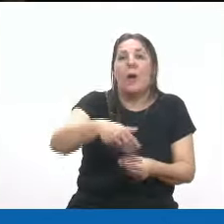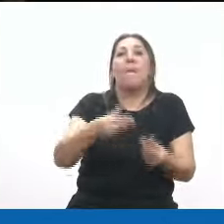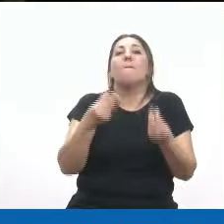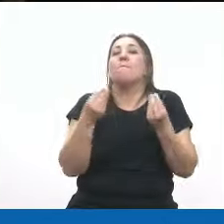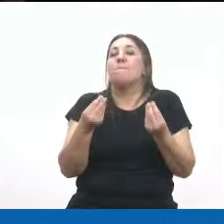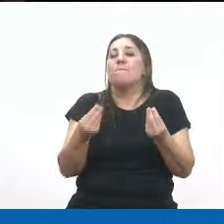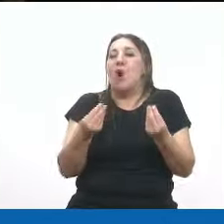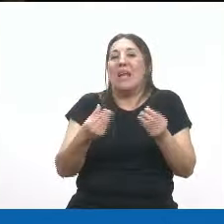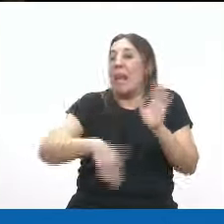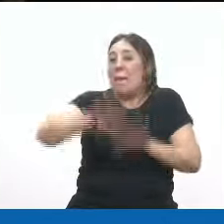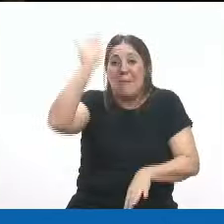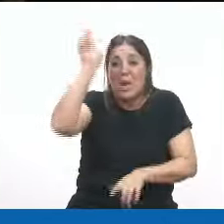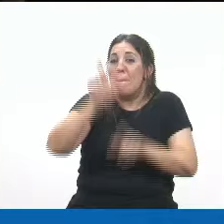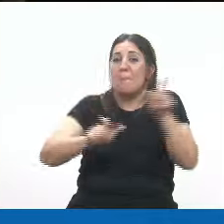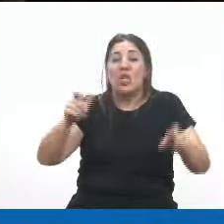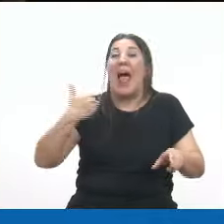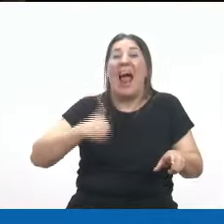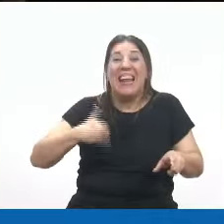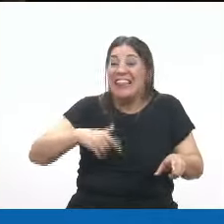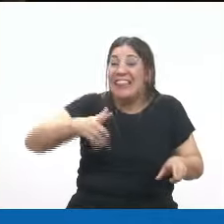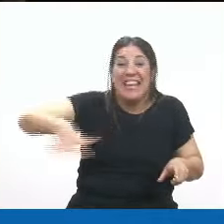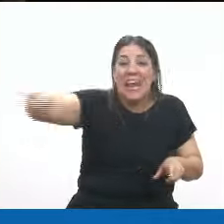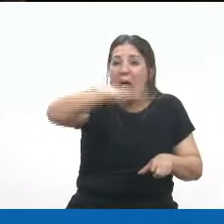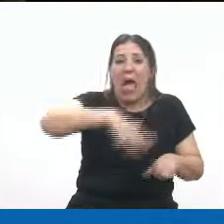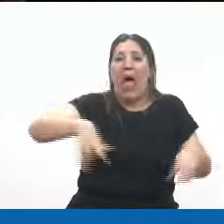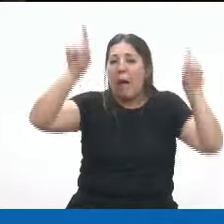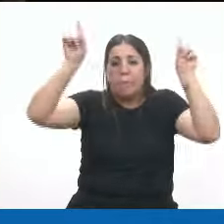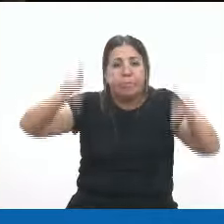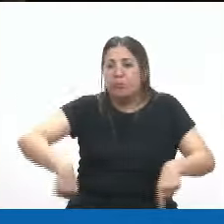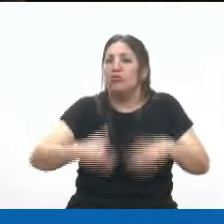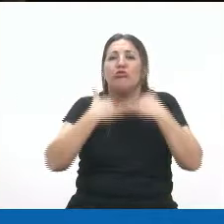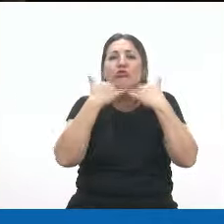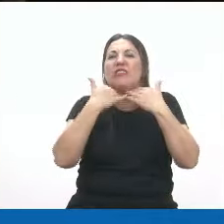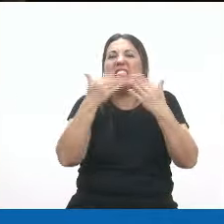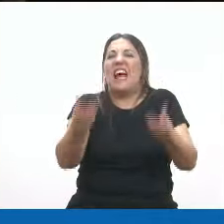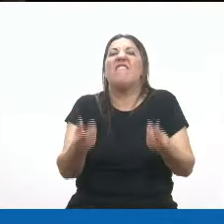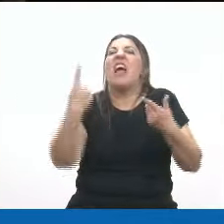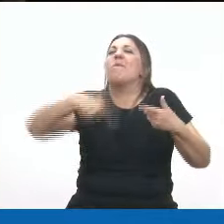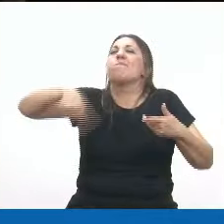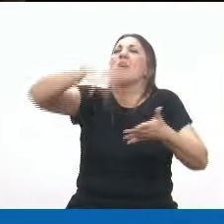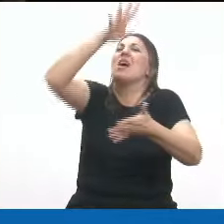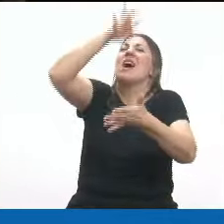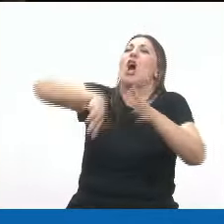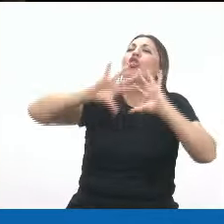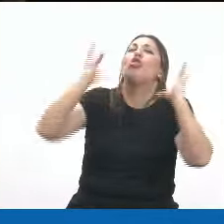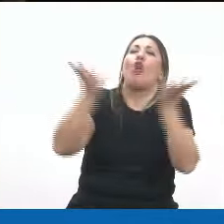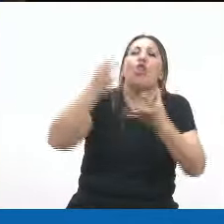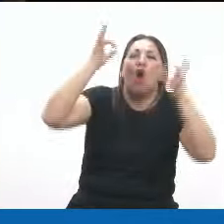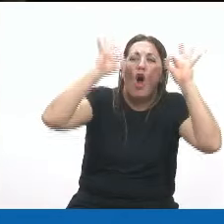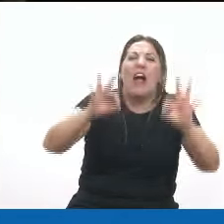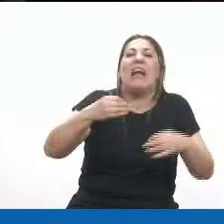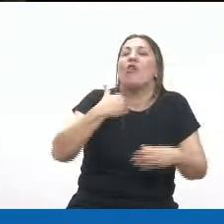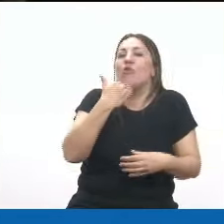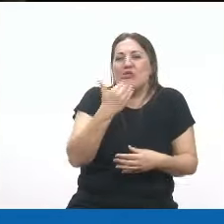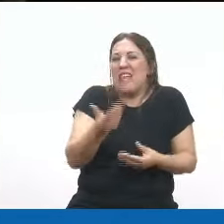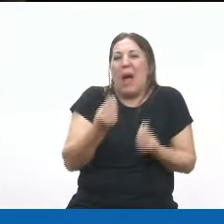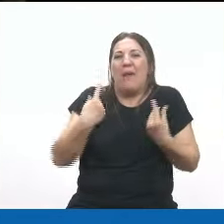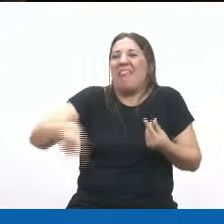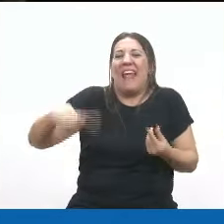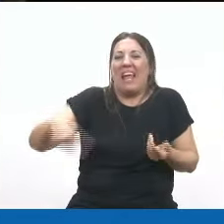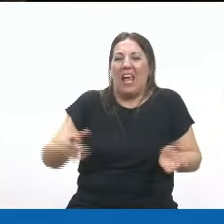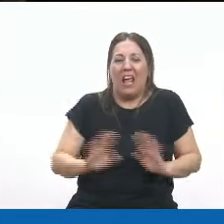la mayoría de los argentinos no saben la totalidad de lo que se va a votar hoy pero bueno hablando de